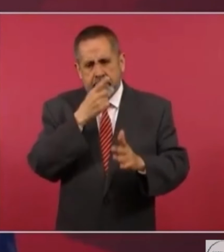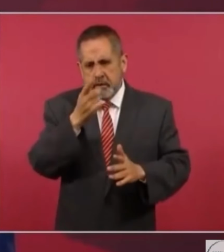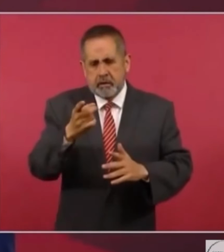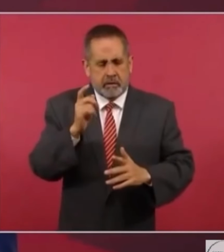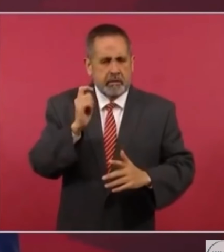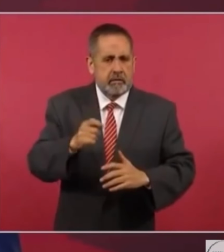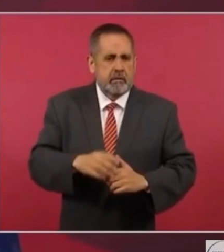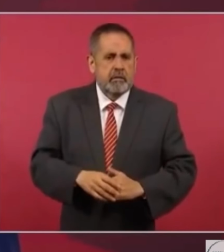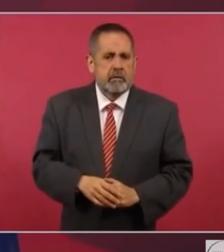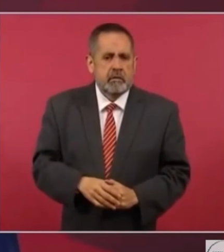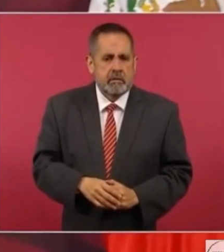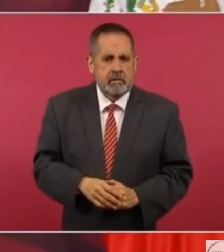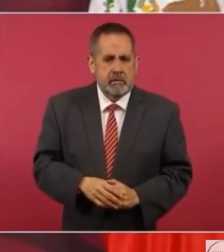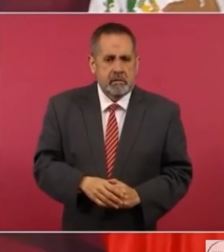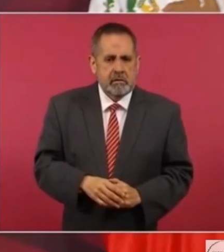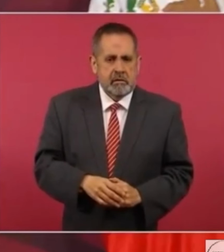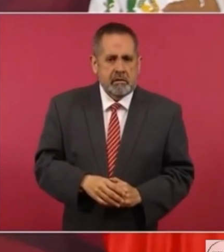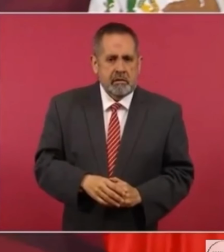sí,